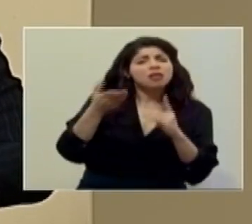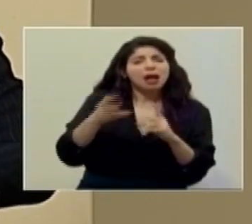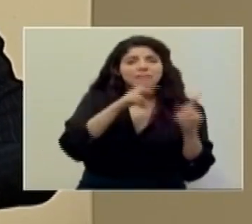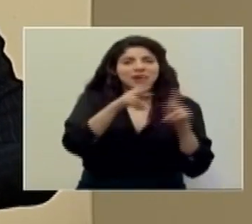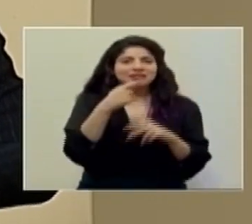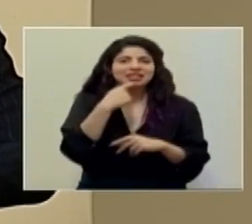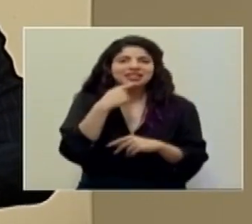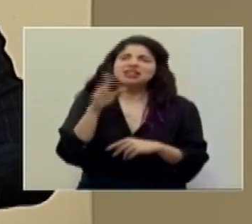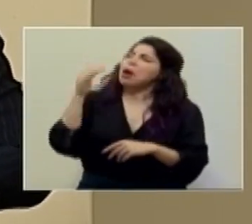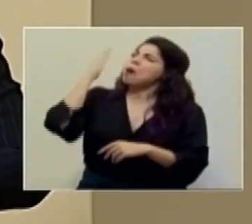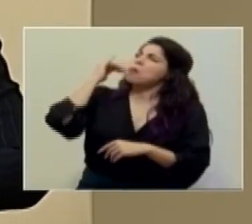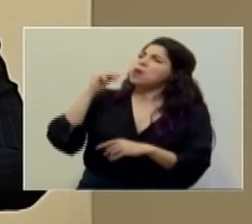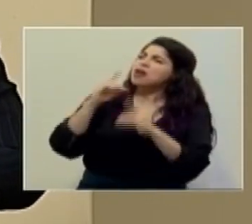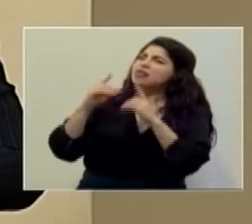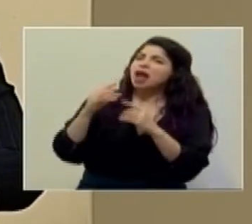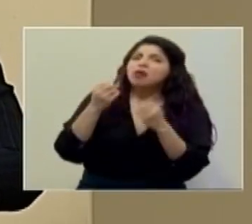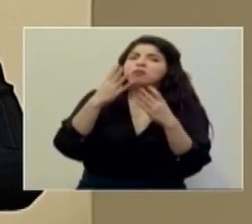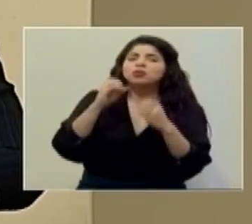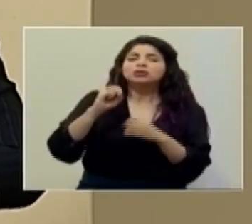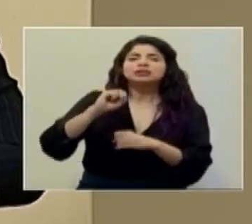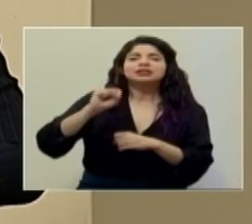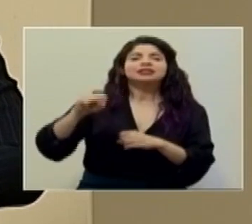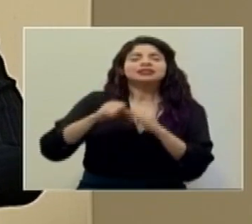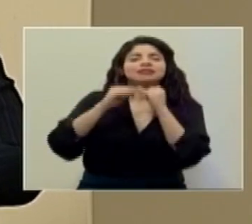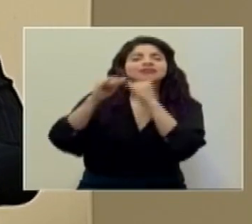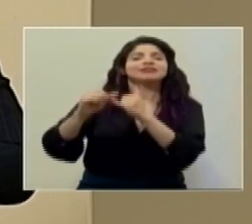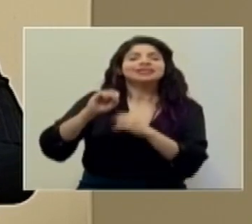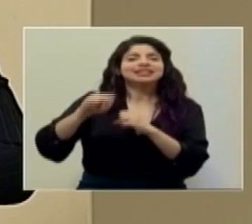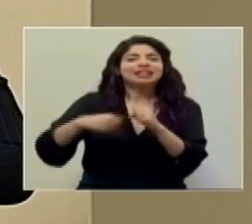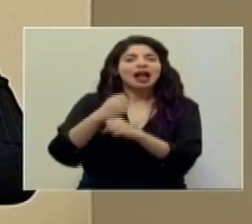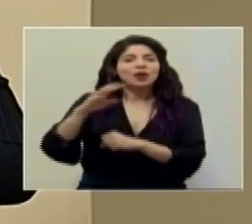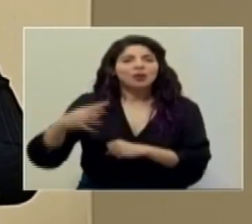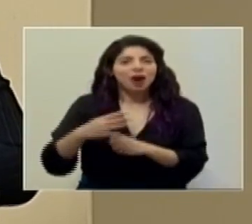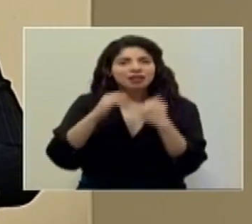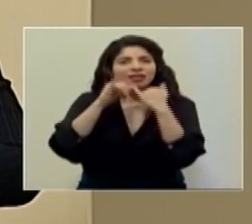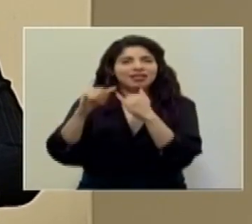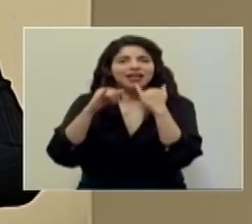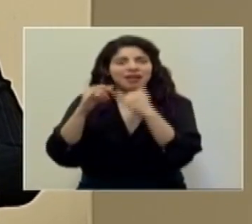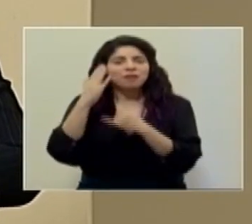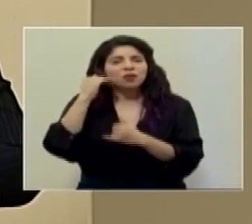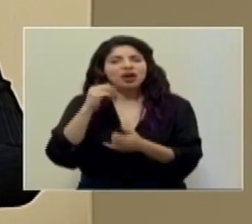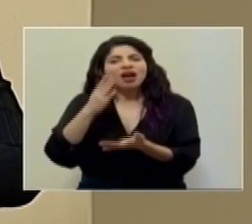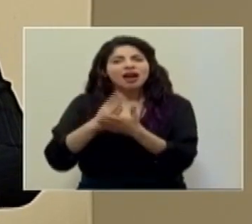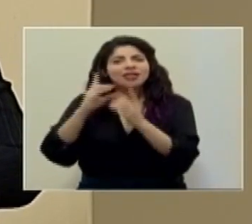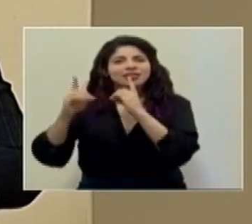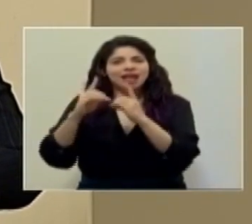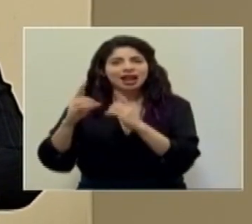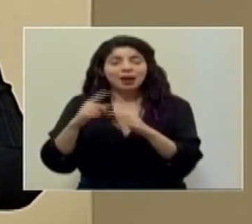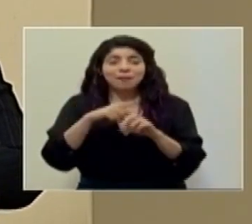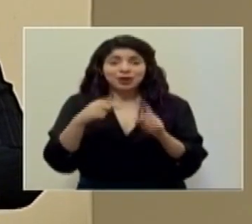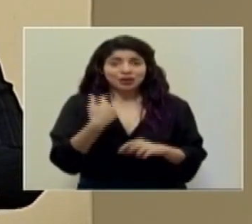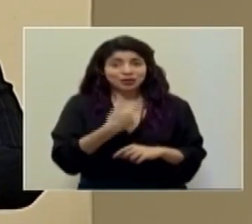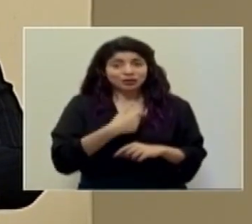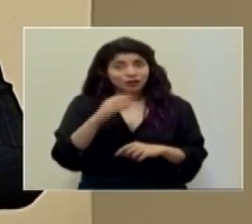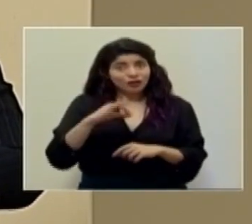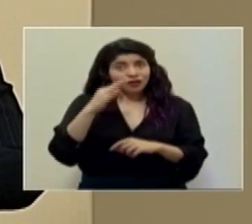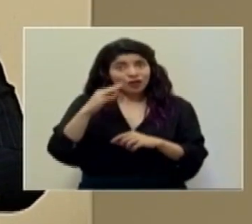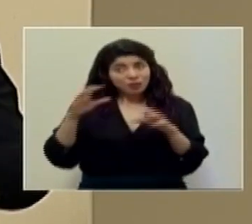y de ahí hasta que Salacuartazos nos ha metido en ese sentido. Pero para ese caso particular no es la forma en que